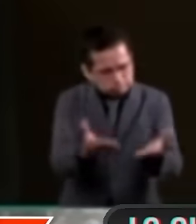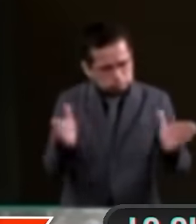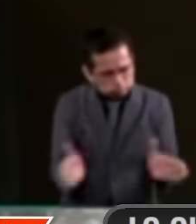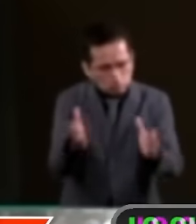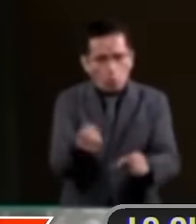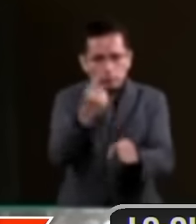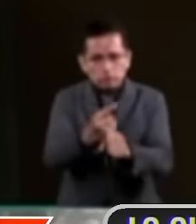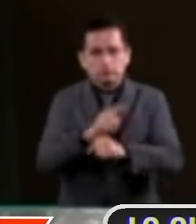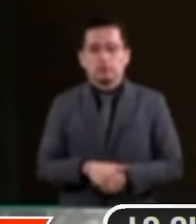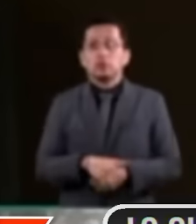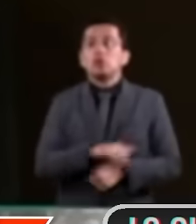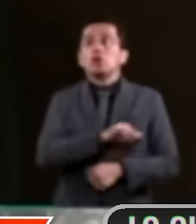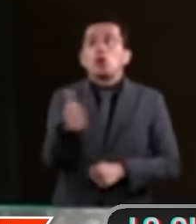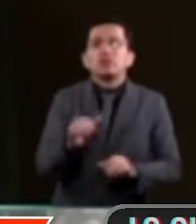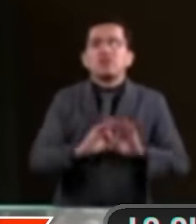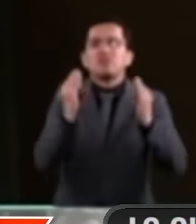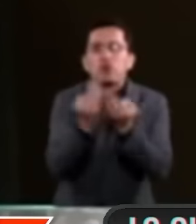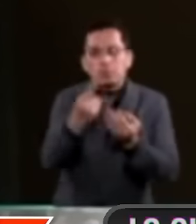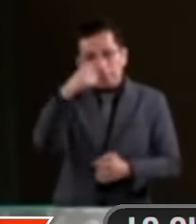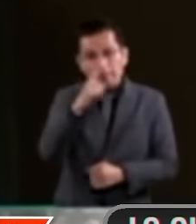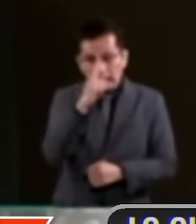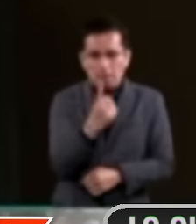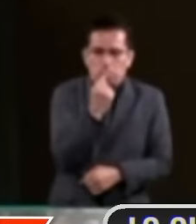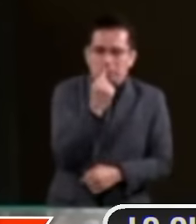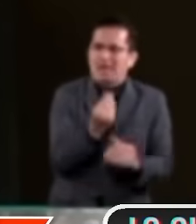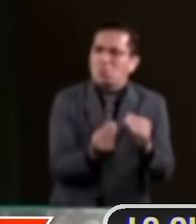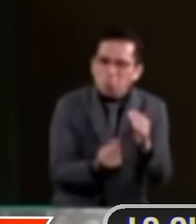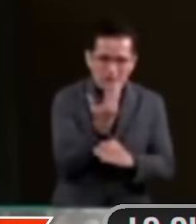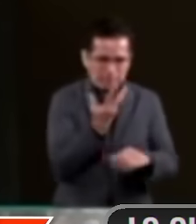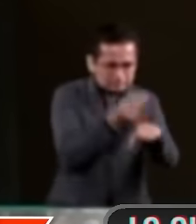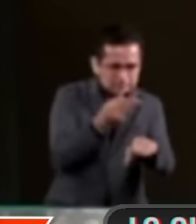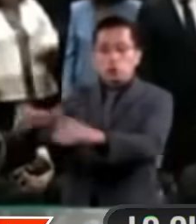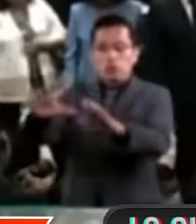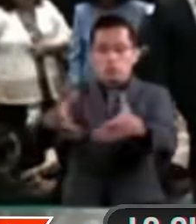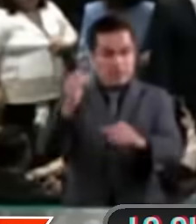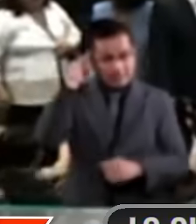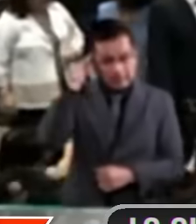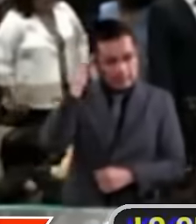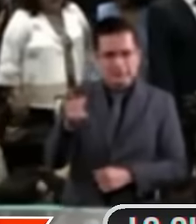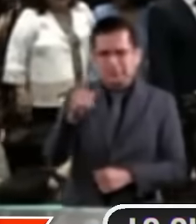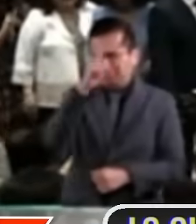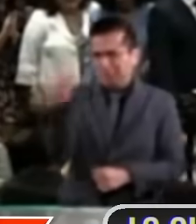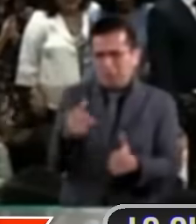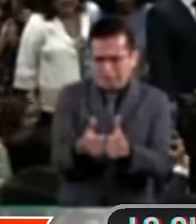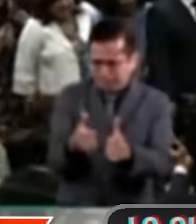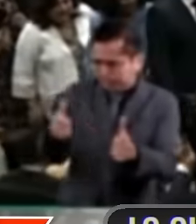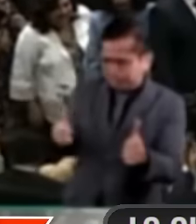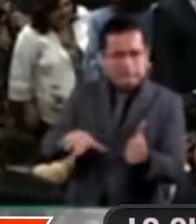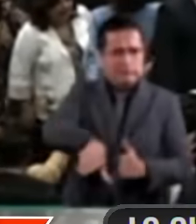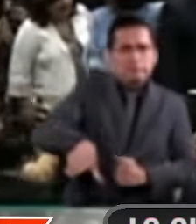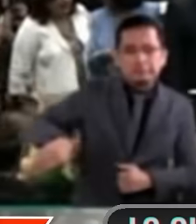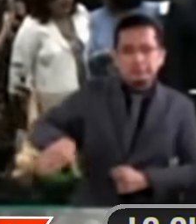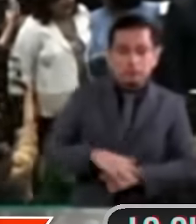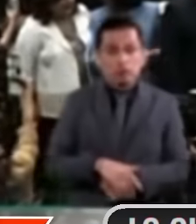está diciendo. Así que pongan mucha atención a lo que va a aparecer en pantalla. La pobreza no se